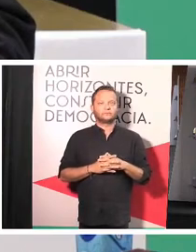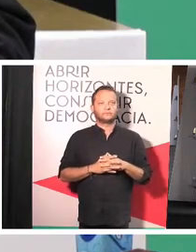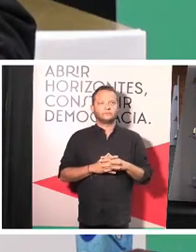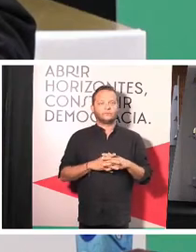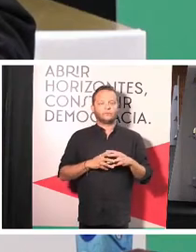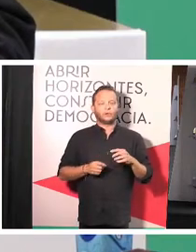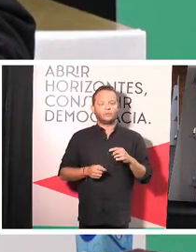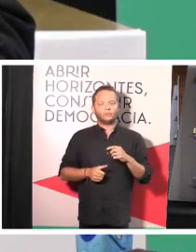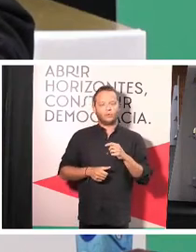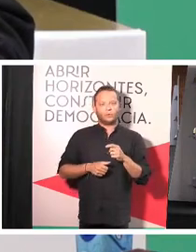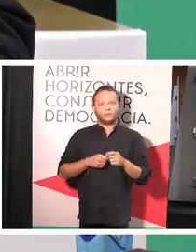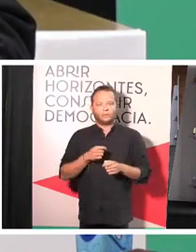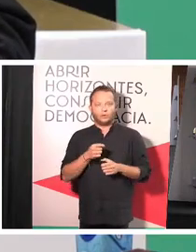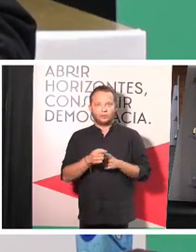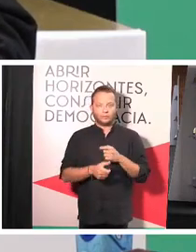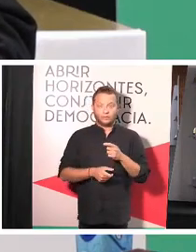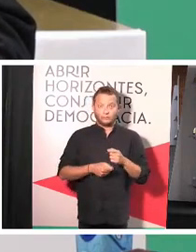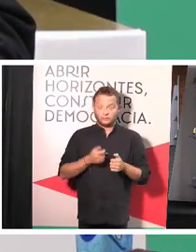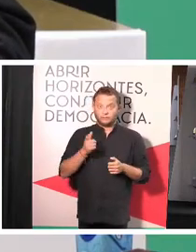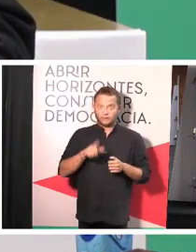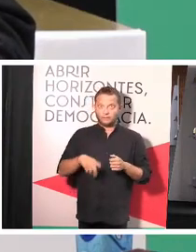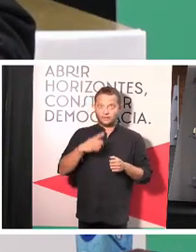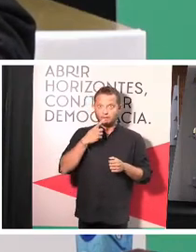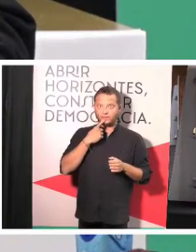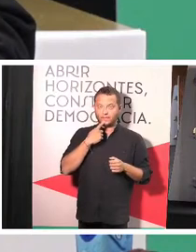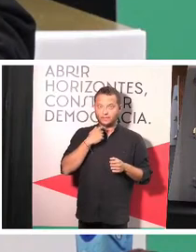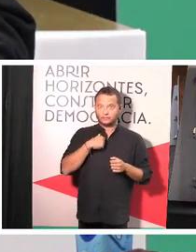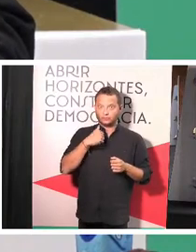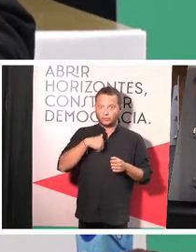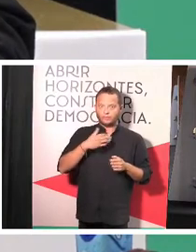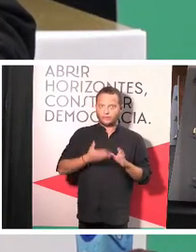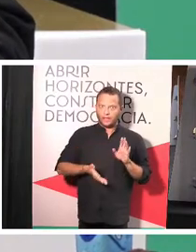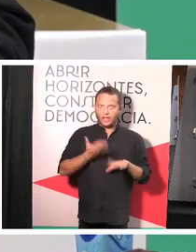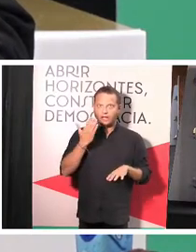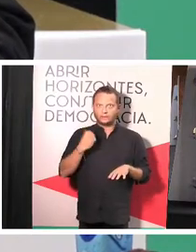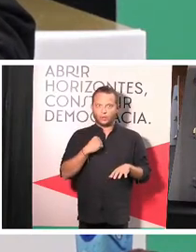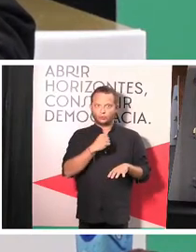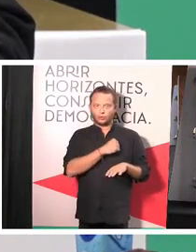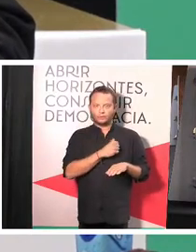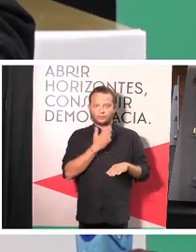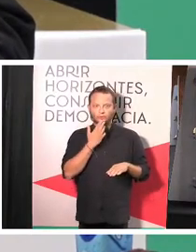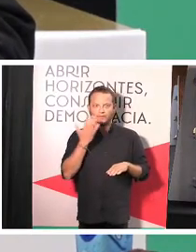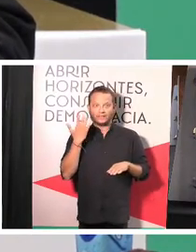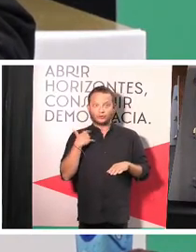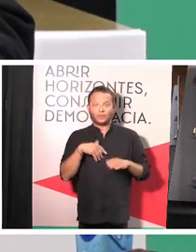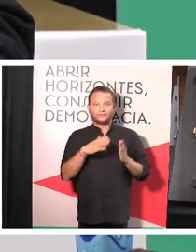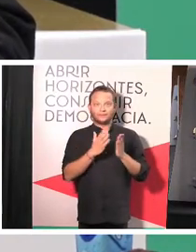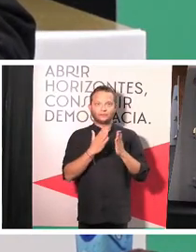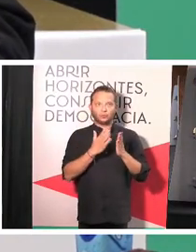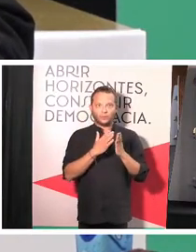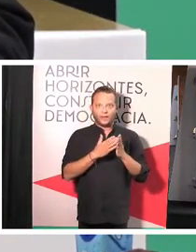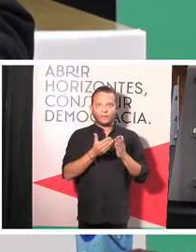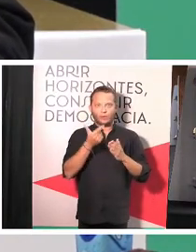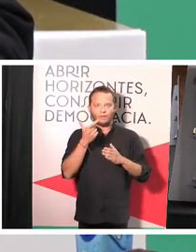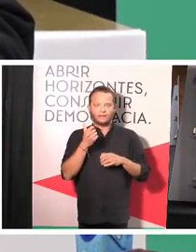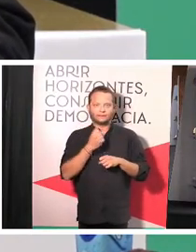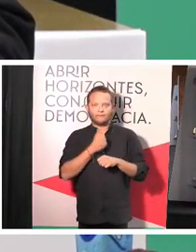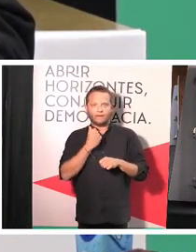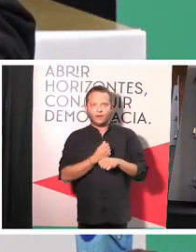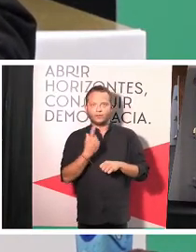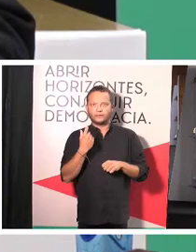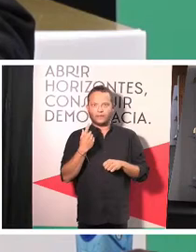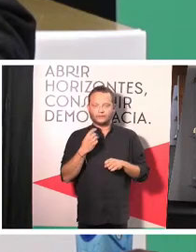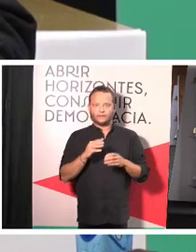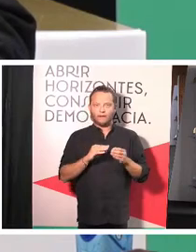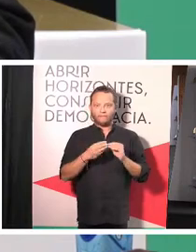Fue poco a poco cuando, bueno, también me decían que me tenía que dar de alta en autónoma, yo para entonces estaba estudiando, estaba con más trabajos, necesitaba